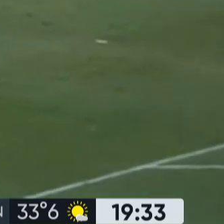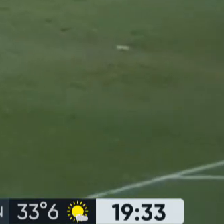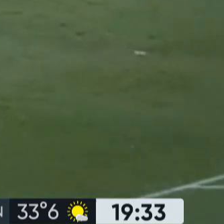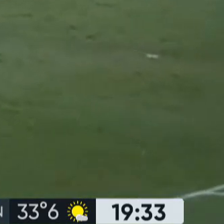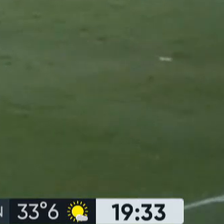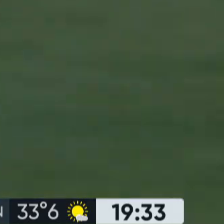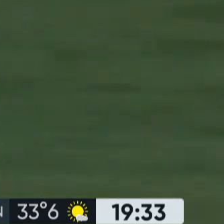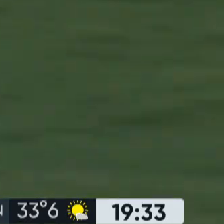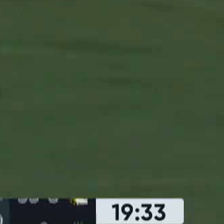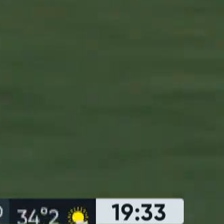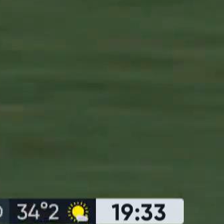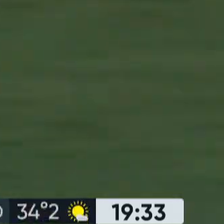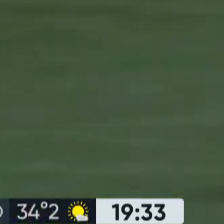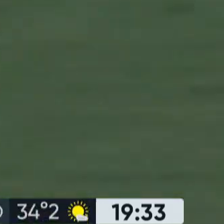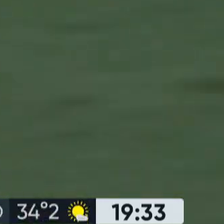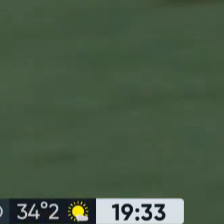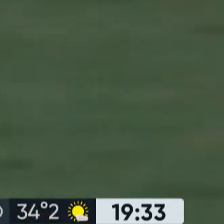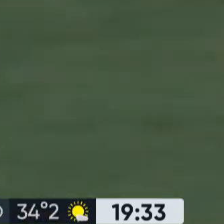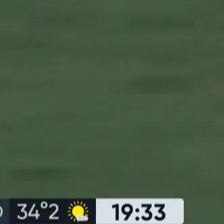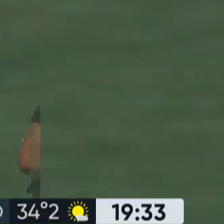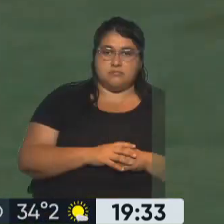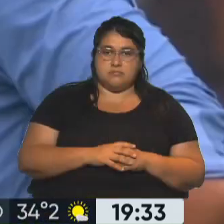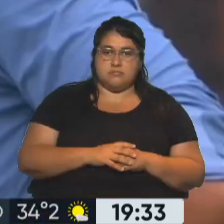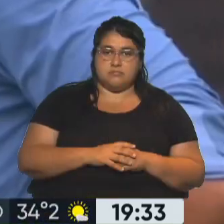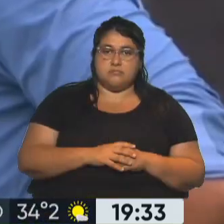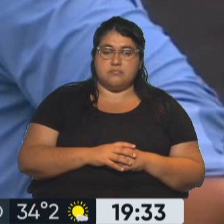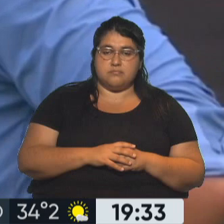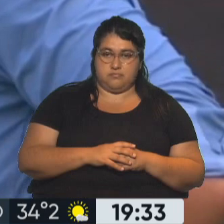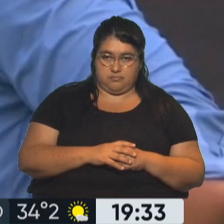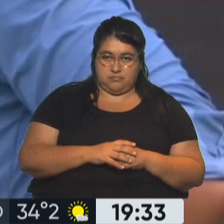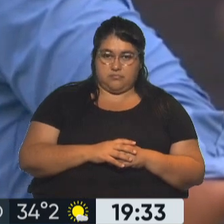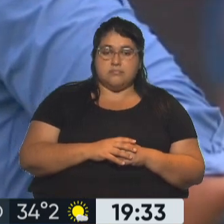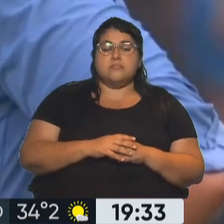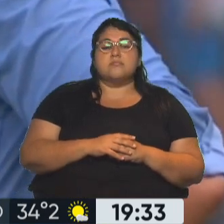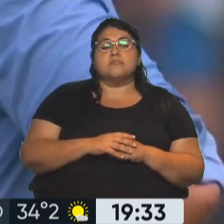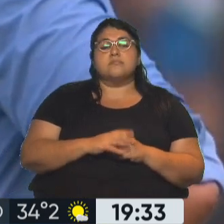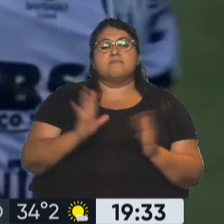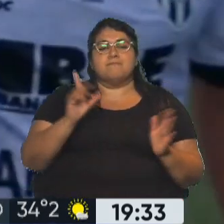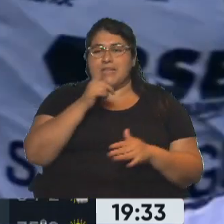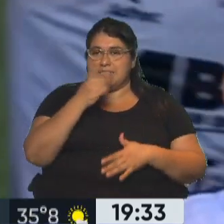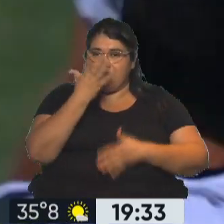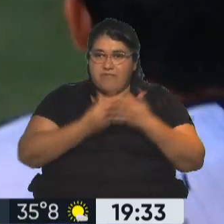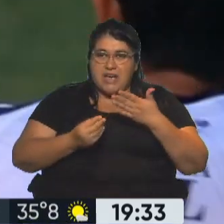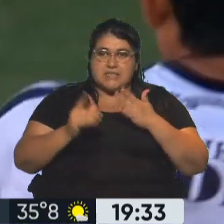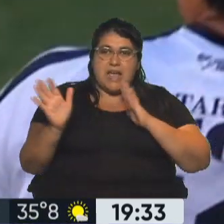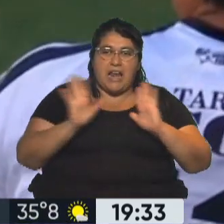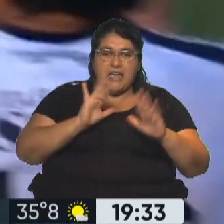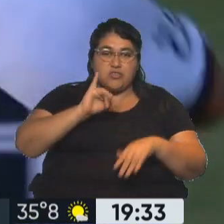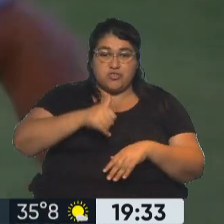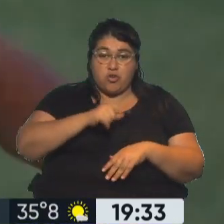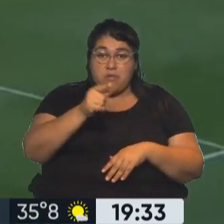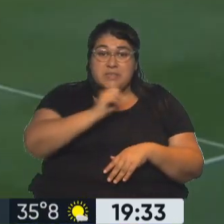arquero, Ramiro Macagno se llama. Manitos blandas. No sé si no se mandó una macana al arquero. Lo cierto es que con este